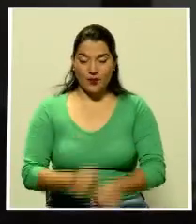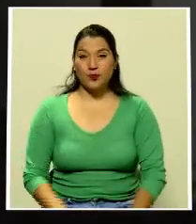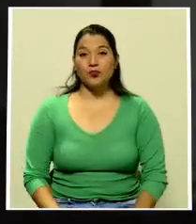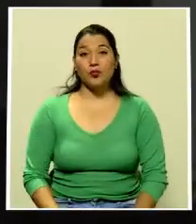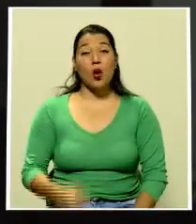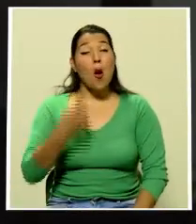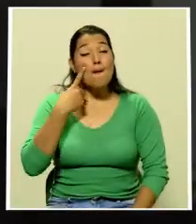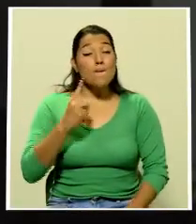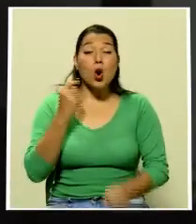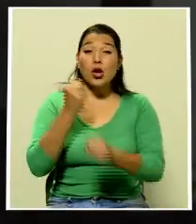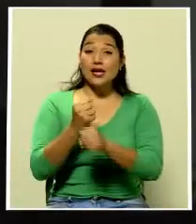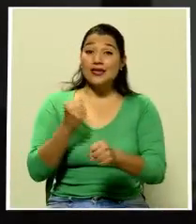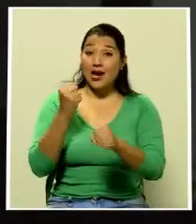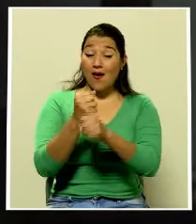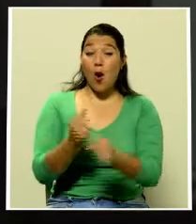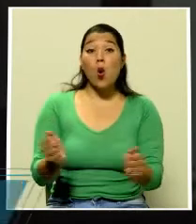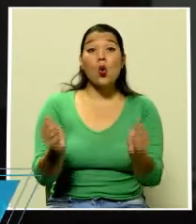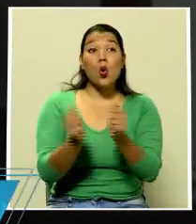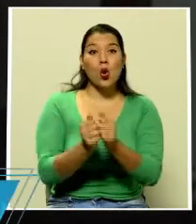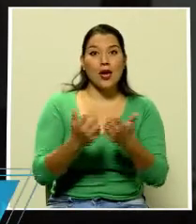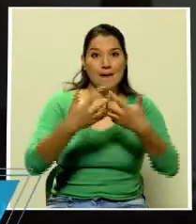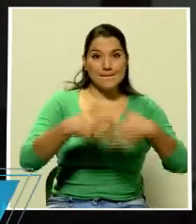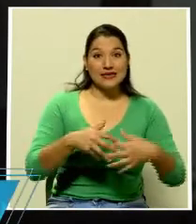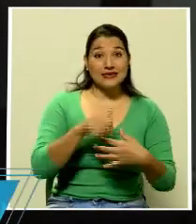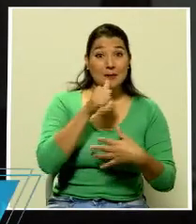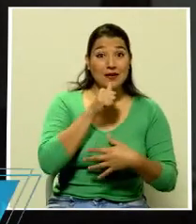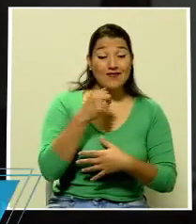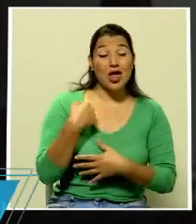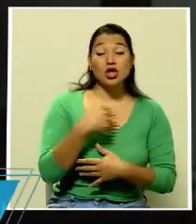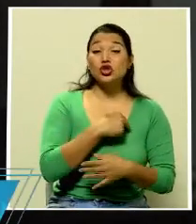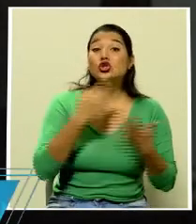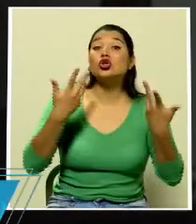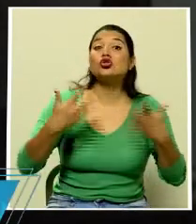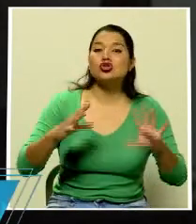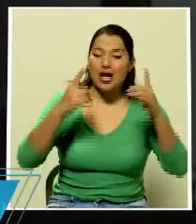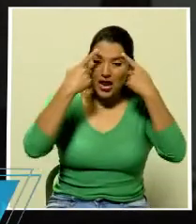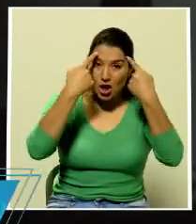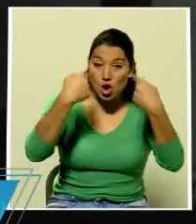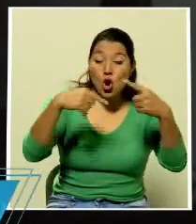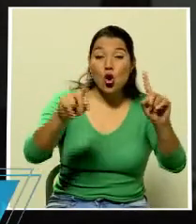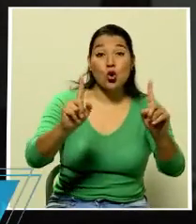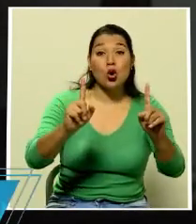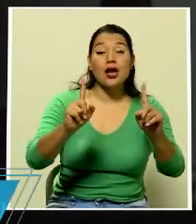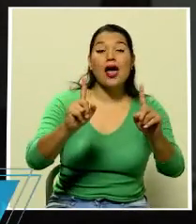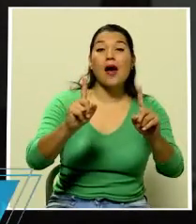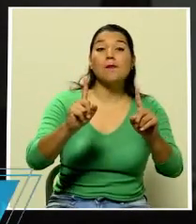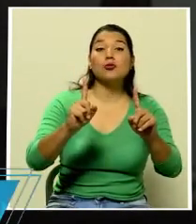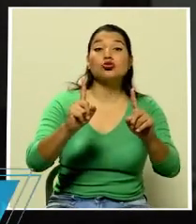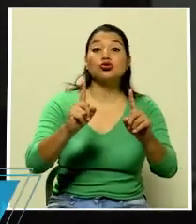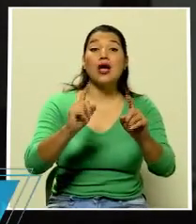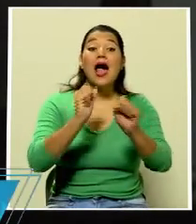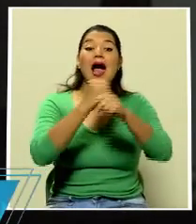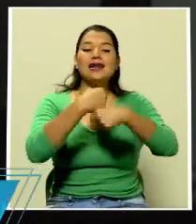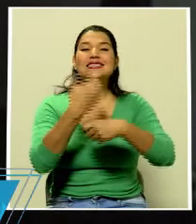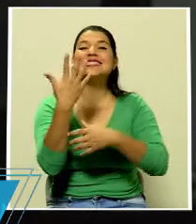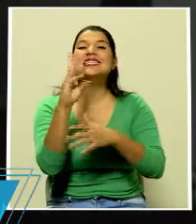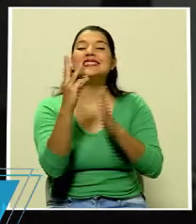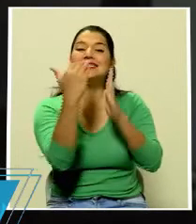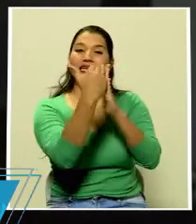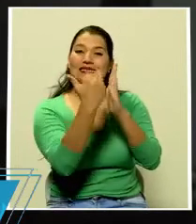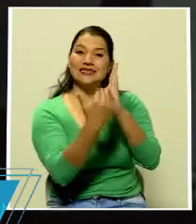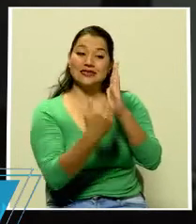al trabajo conjunto con el sector privado, logramos crear y luego comenzar a actualizar al menos 16 protocolos de